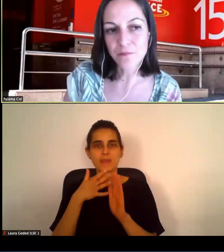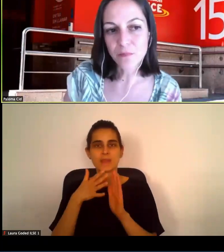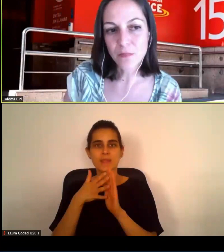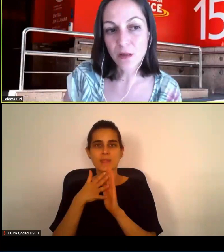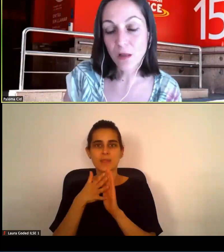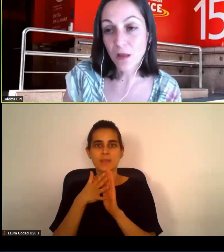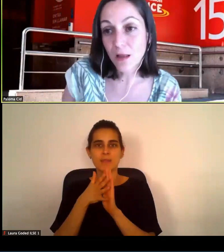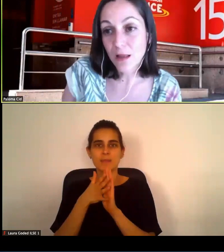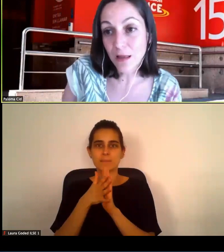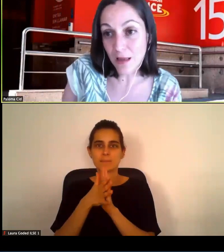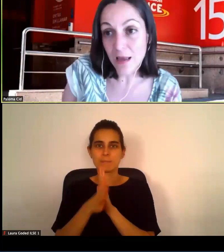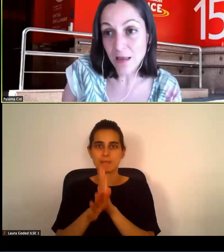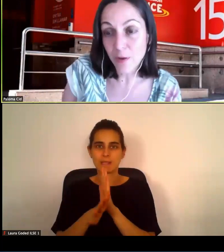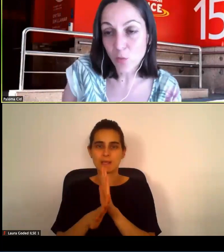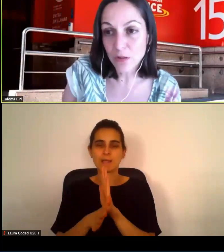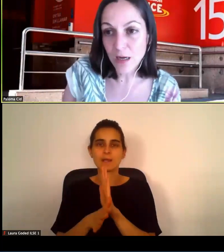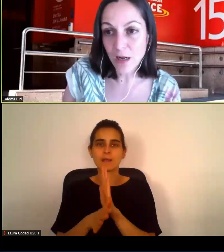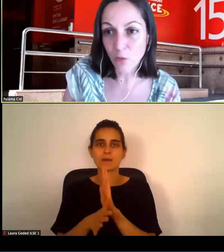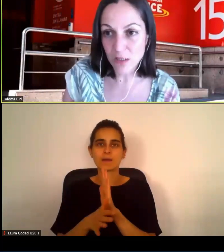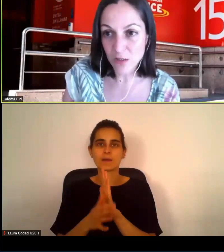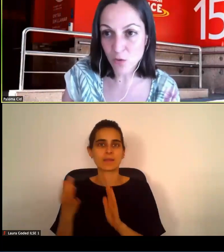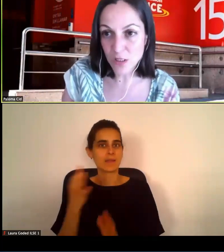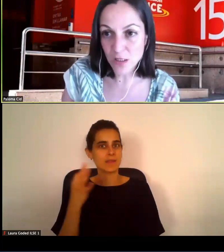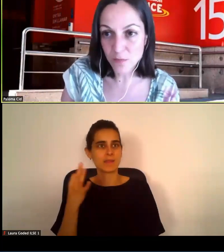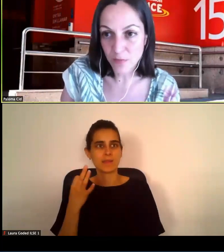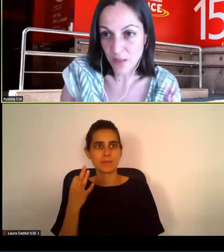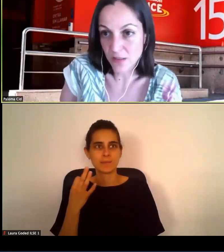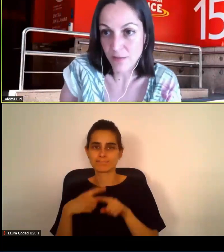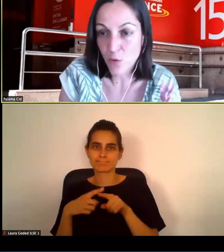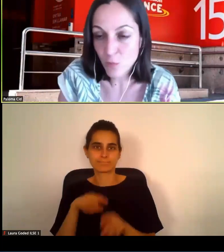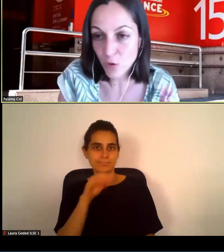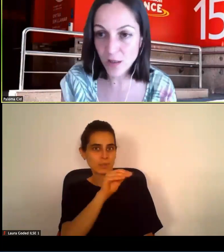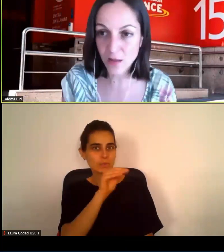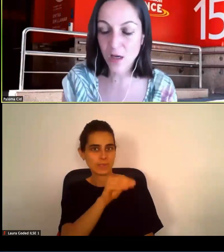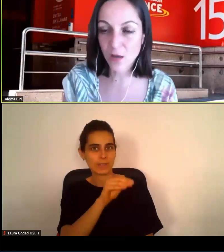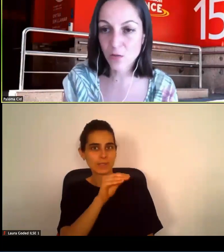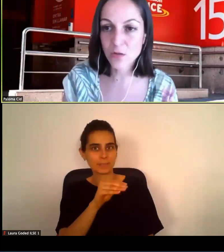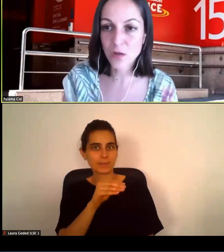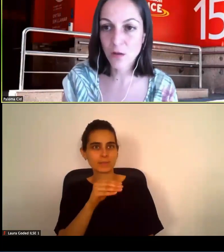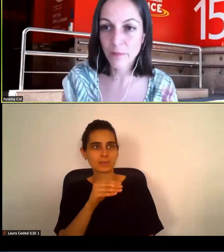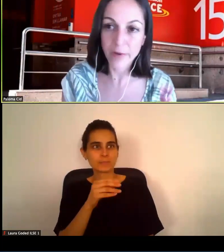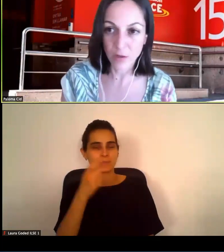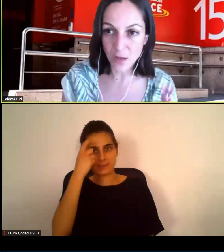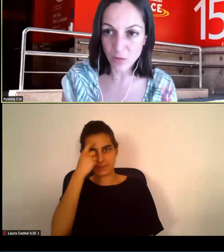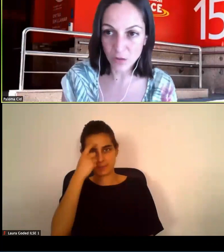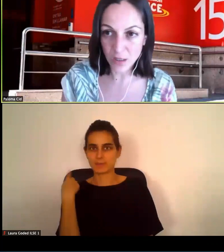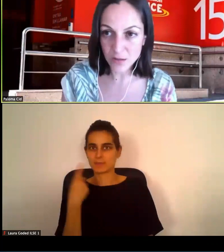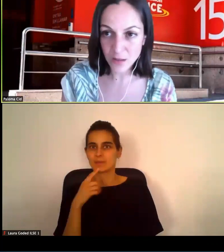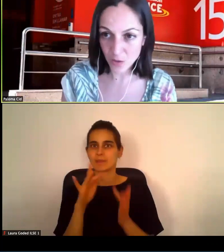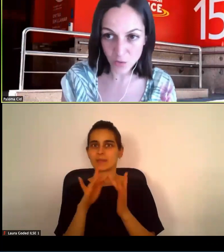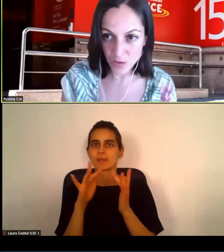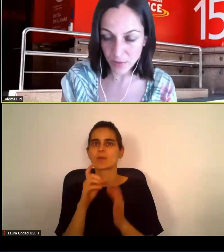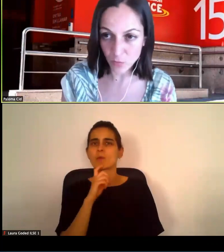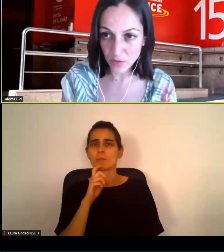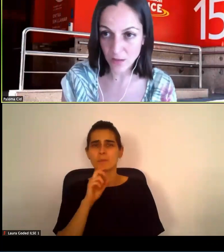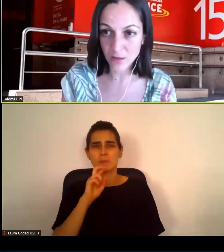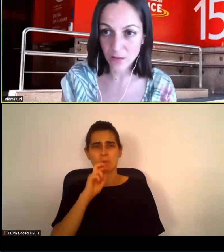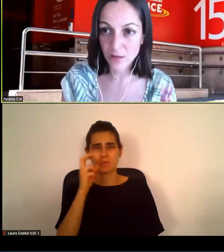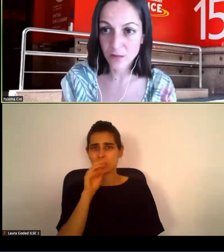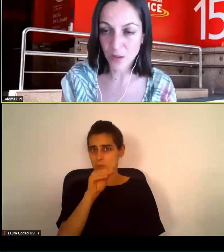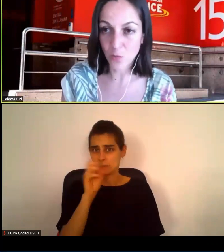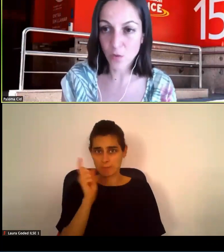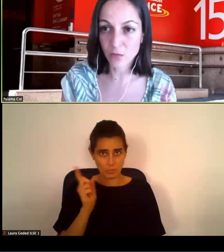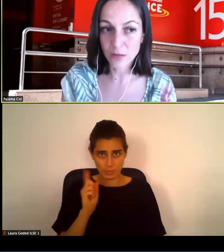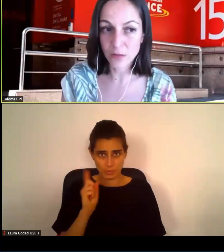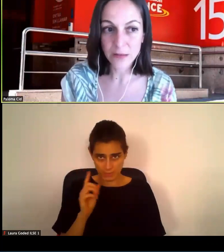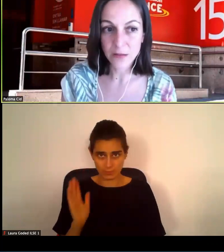que hay que preguntar algunas cosas para saber cómo relacionarnos, pero que hay otras que no se preguntan,